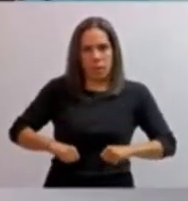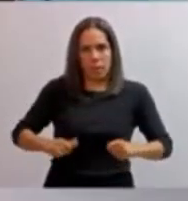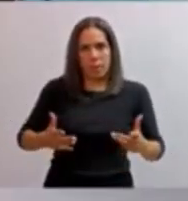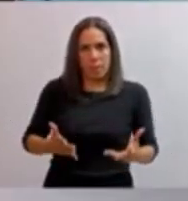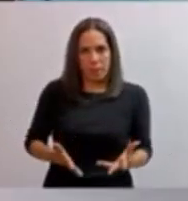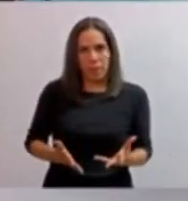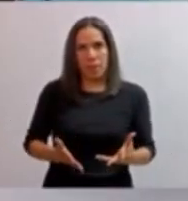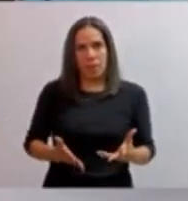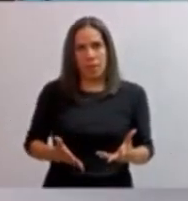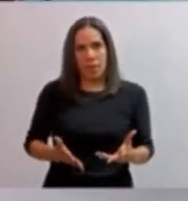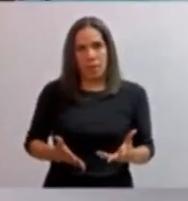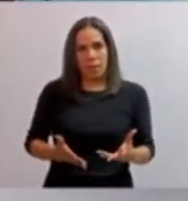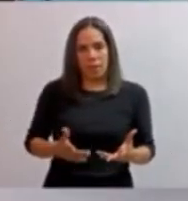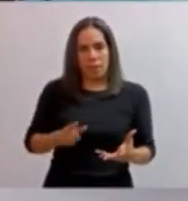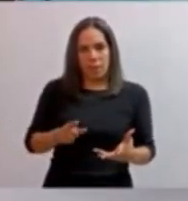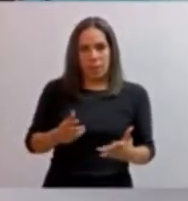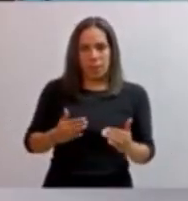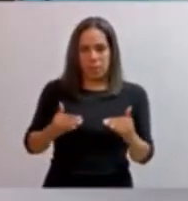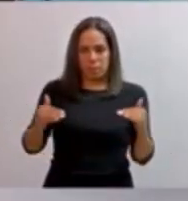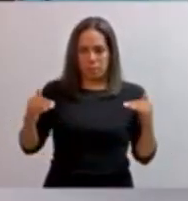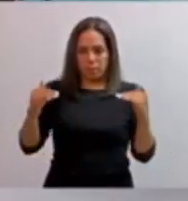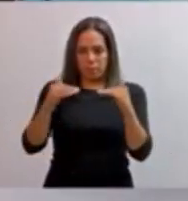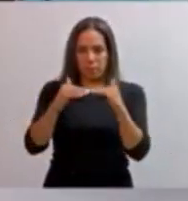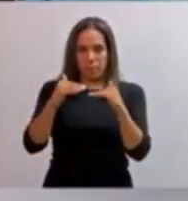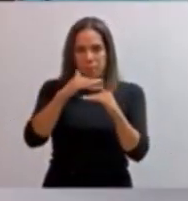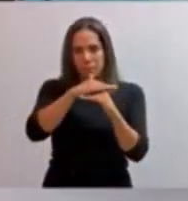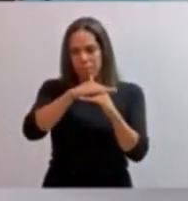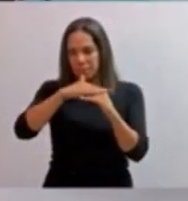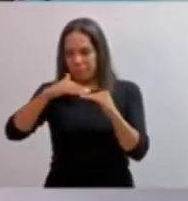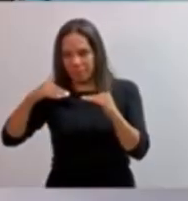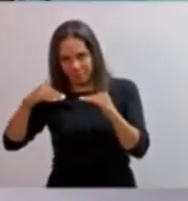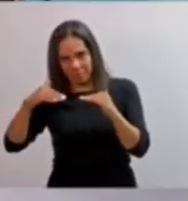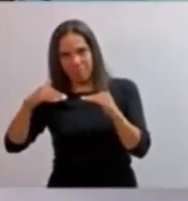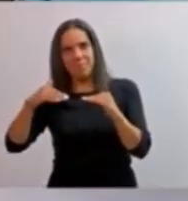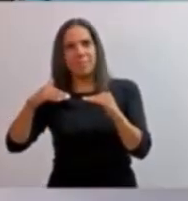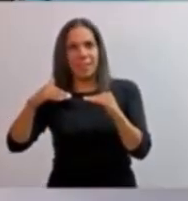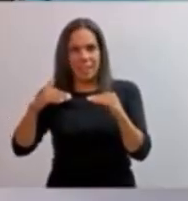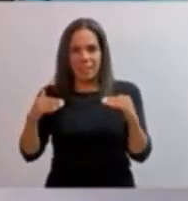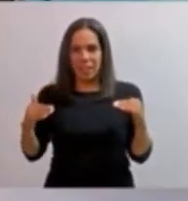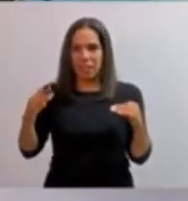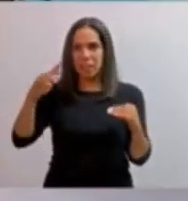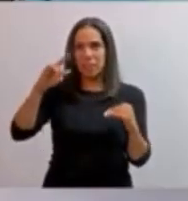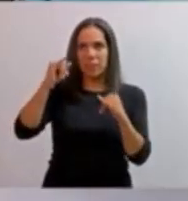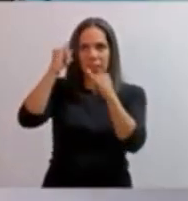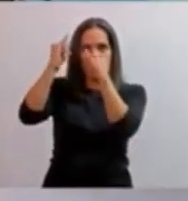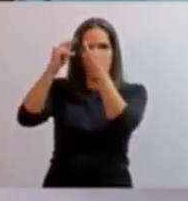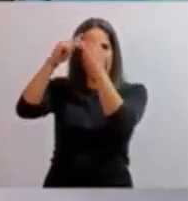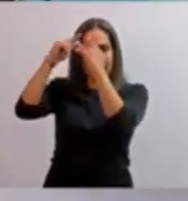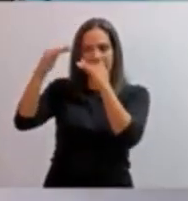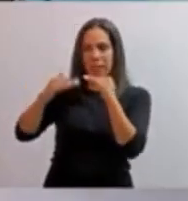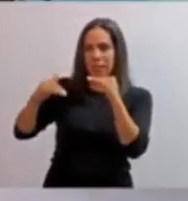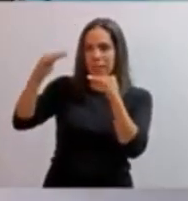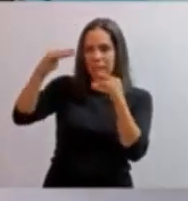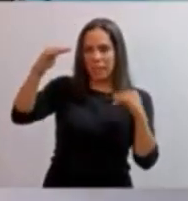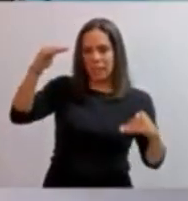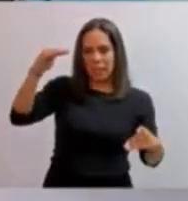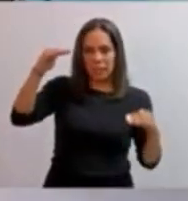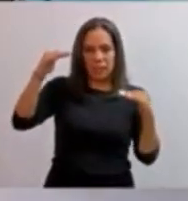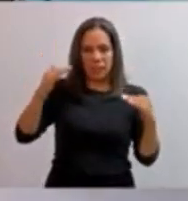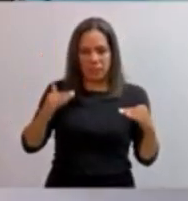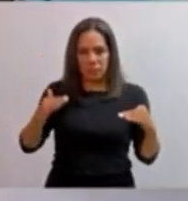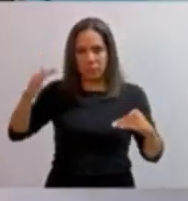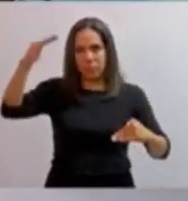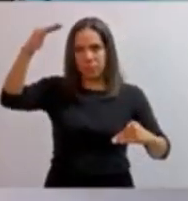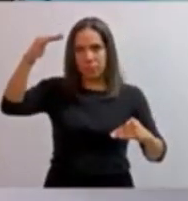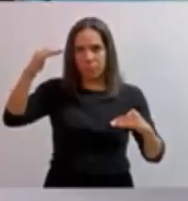Irene, están en un horizonte coincidente. ¿Qué quiere decir eso? Pues en una visión compartida, quiero